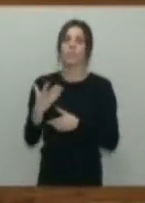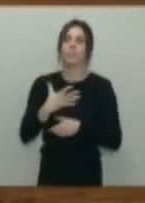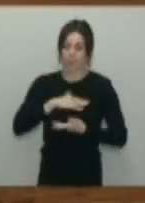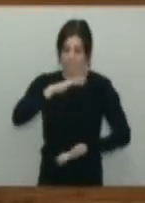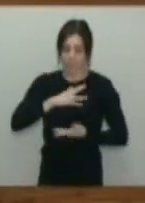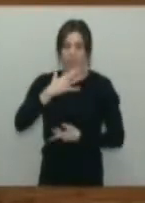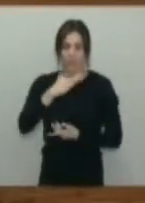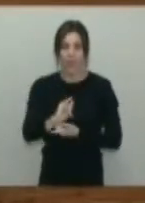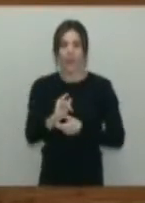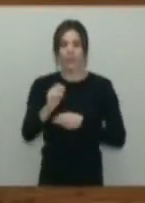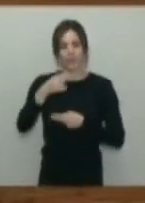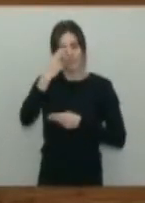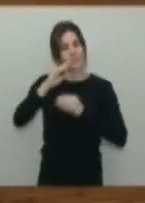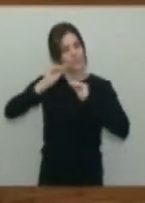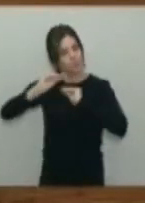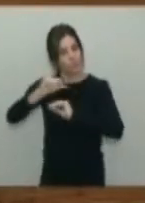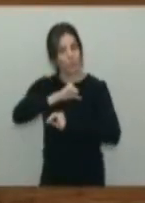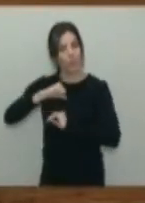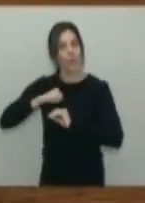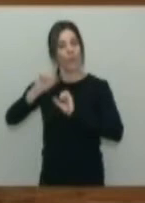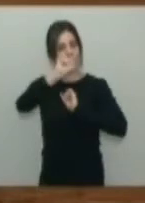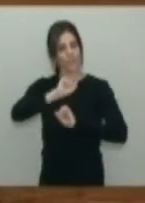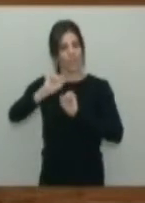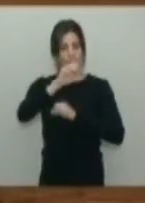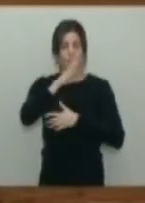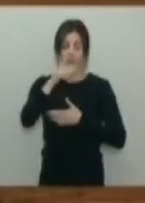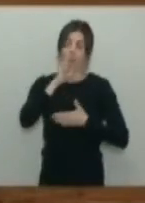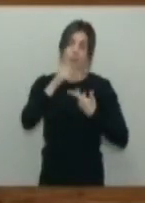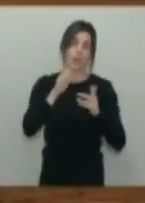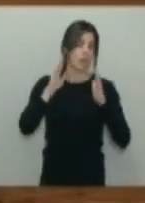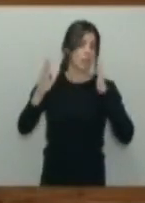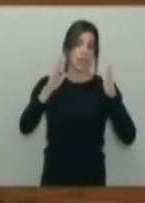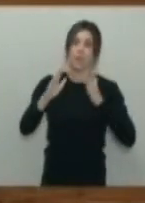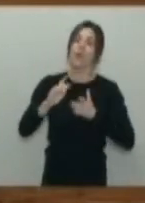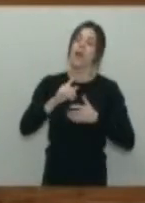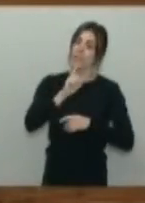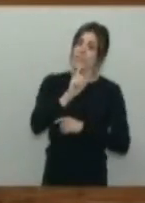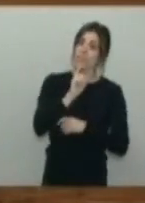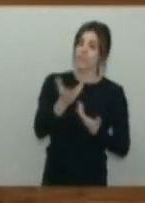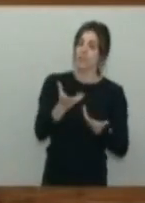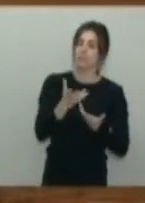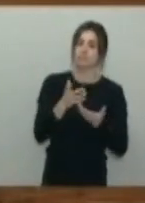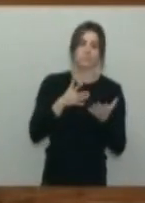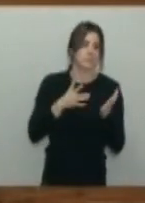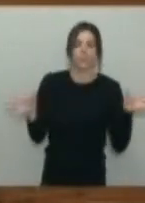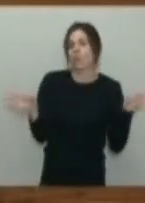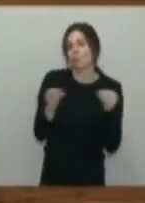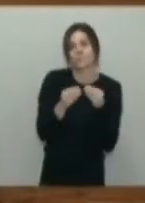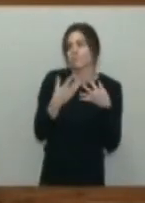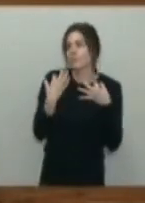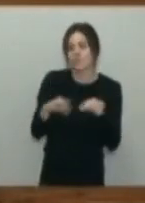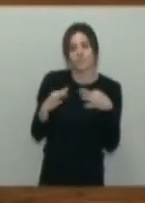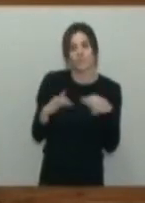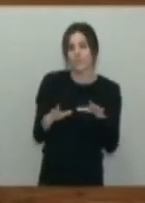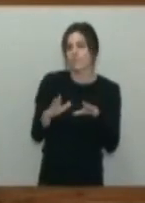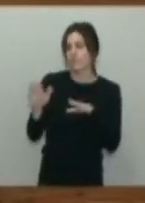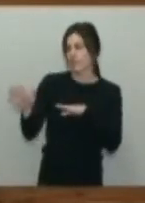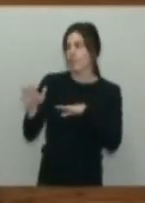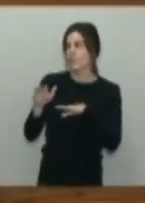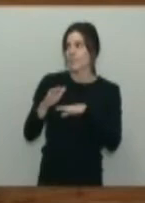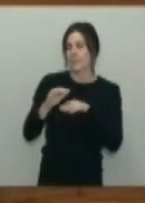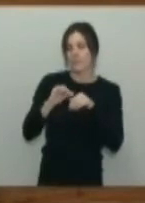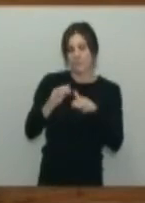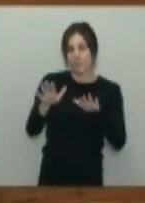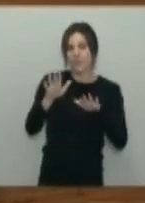especial, tan delicado y tan complejo de nuestra economía. En definitiva, algo tan simple como dotar a los trabajadores autónomos